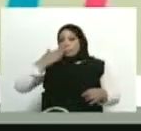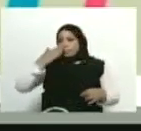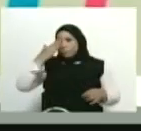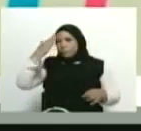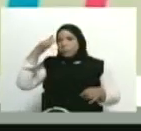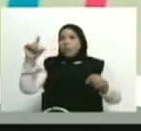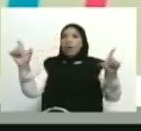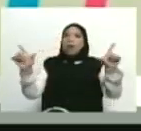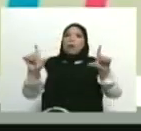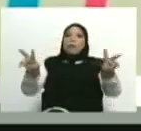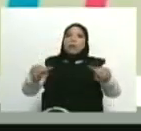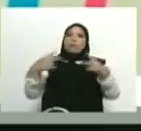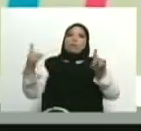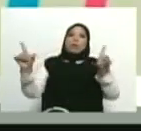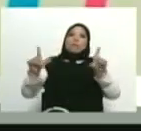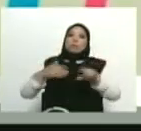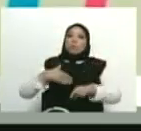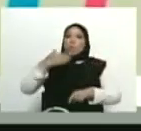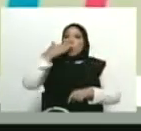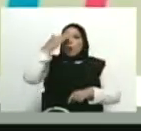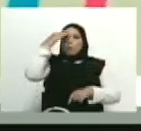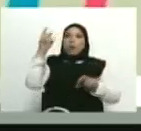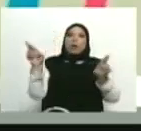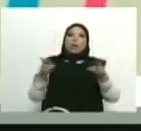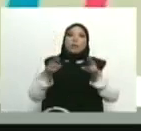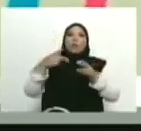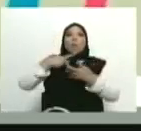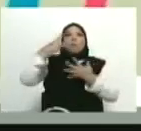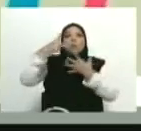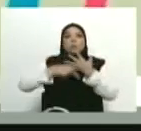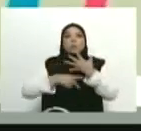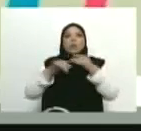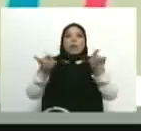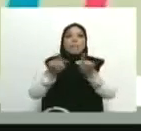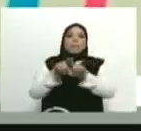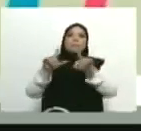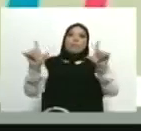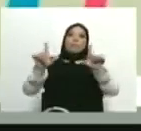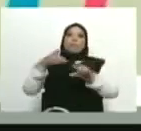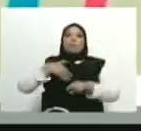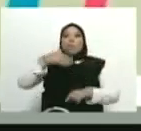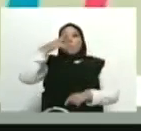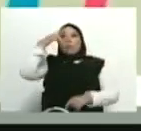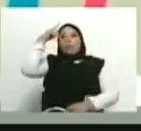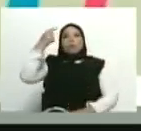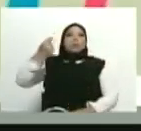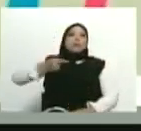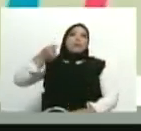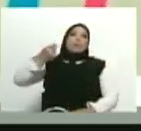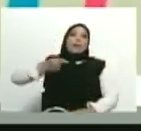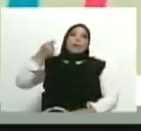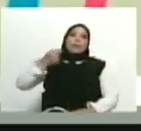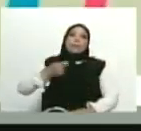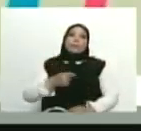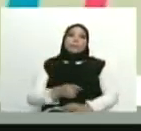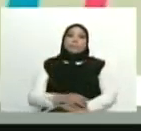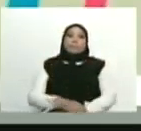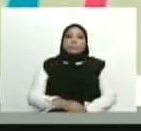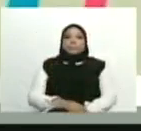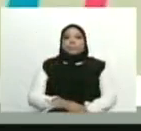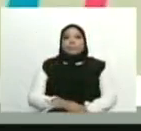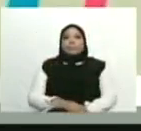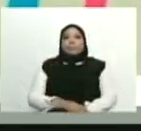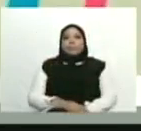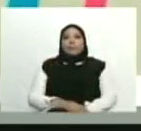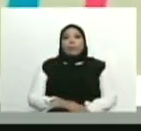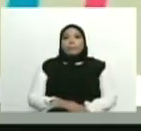resumen del programa que transmiten toda la semana en Al Mayadín. Salam aleikum, hermano.